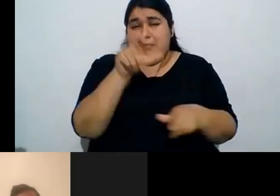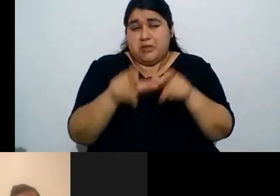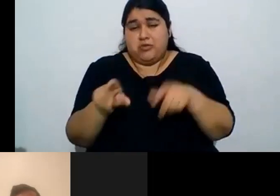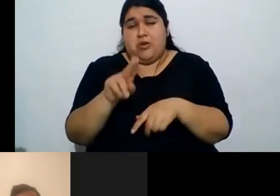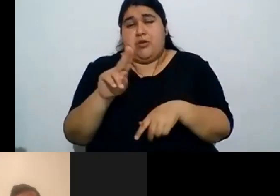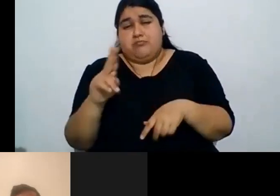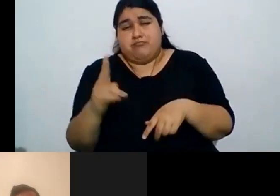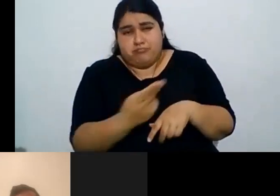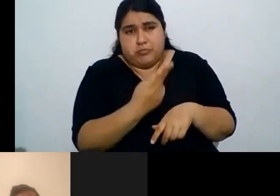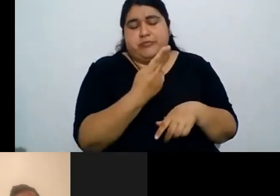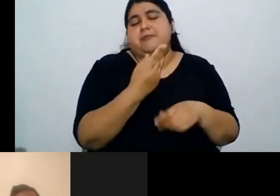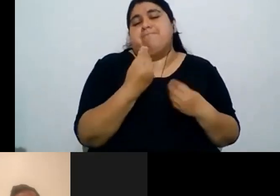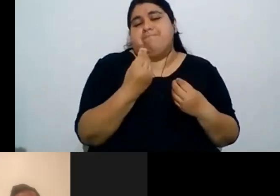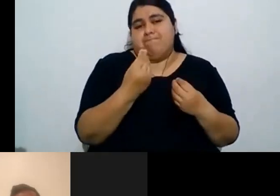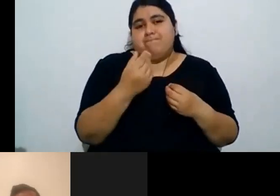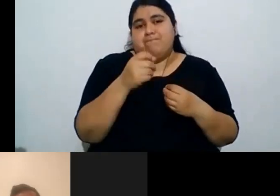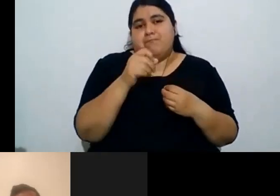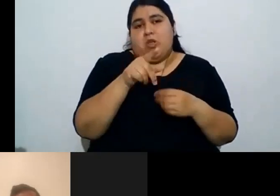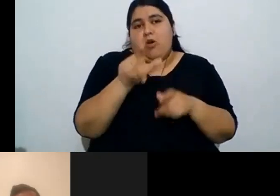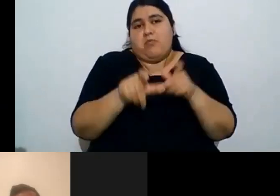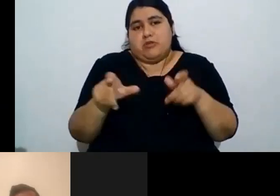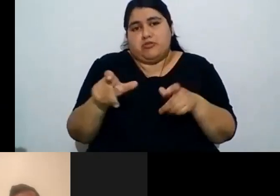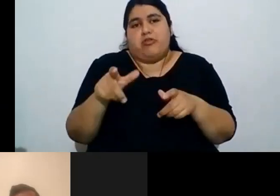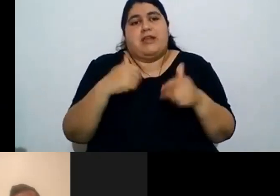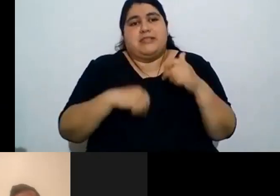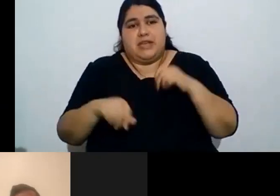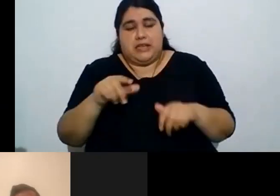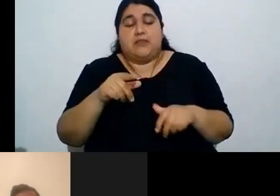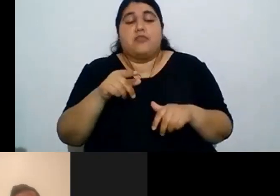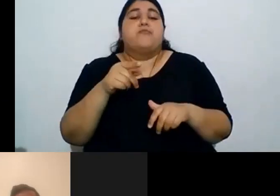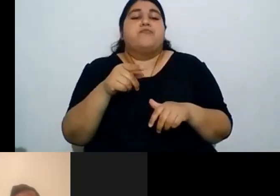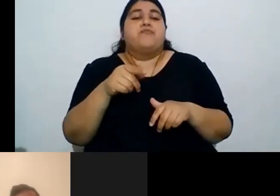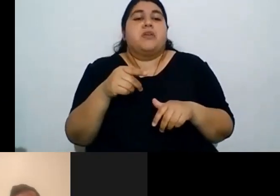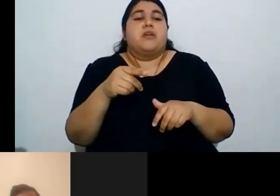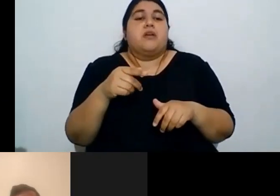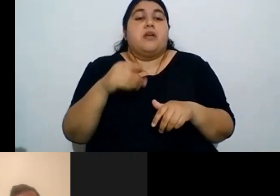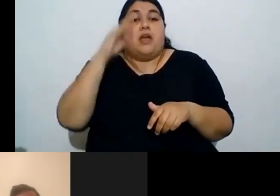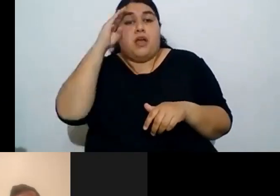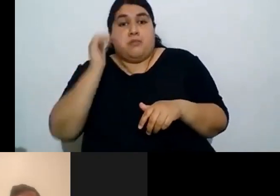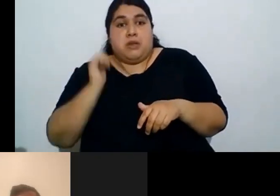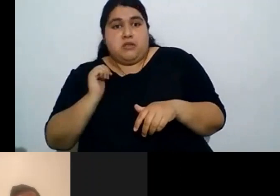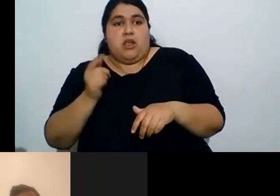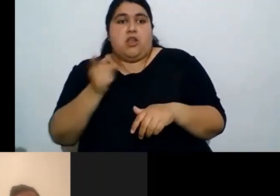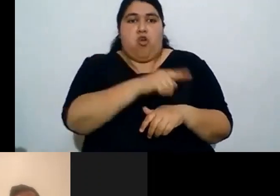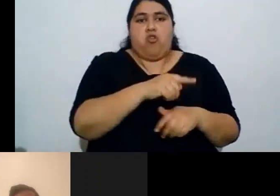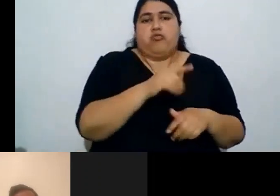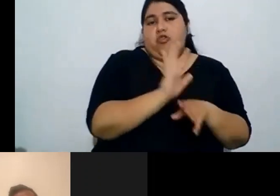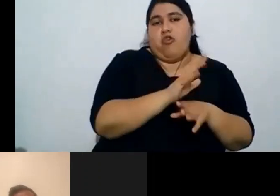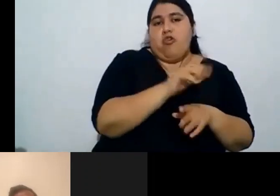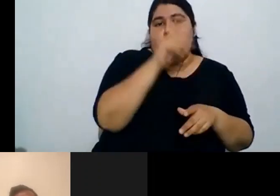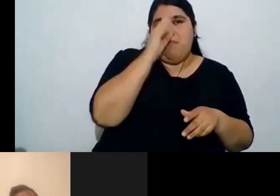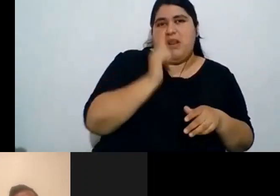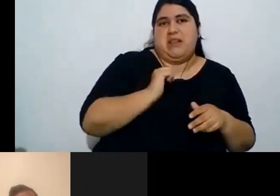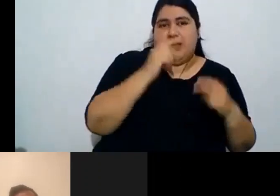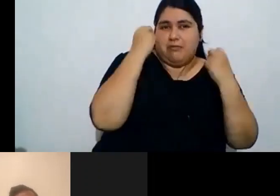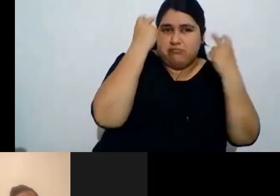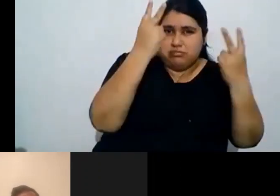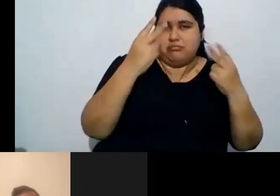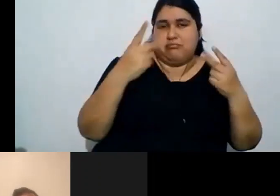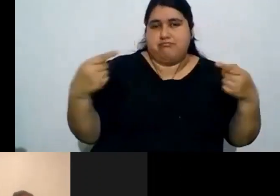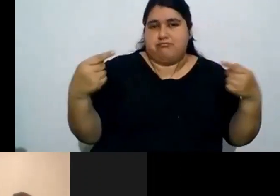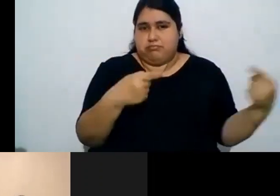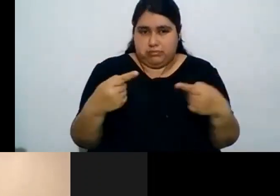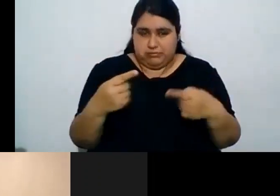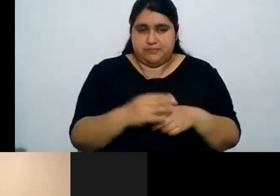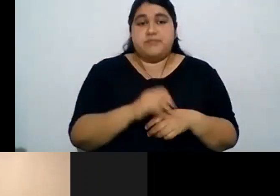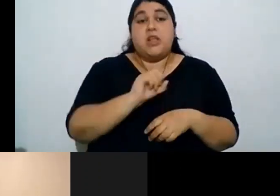en combate, de lado y lado, de las Fuerzas Armadas y de las guerrillas. Luego hay un tercer momento donde